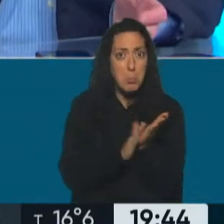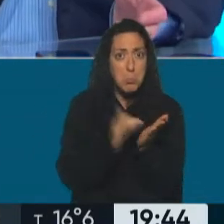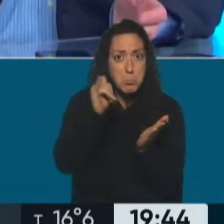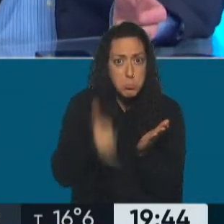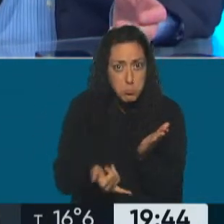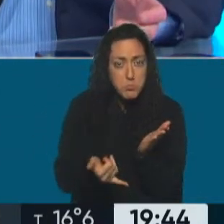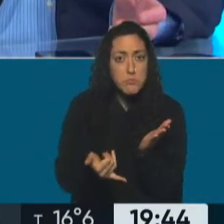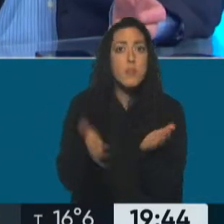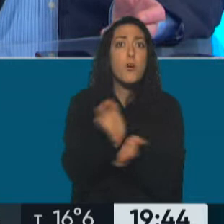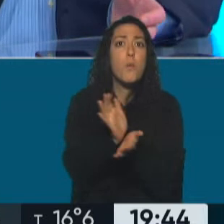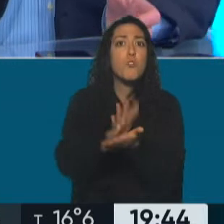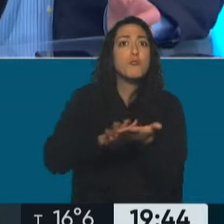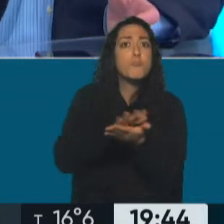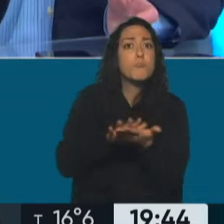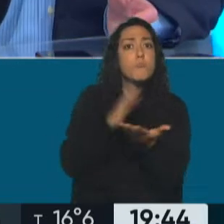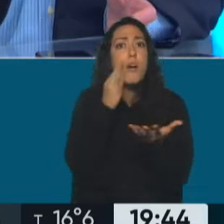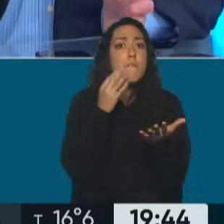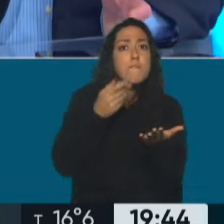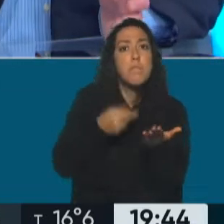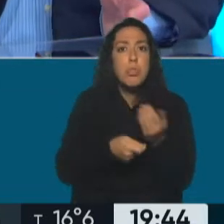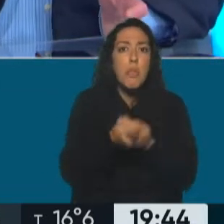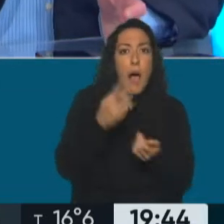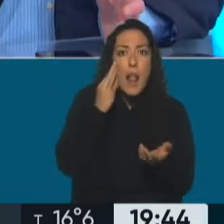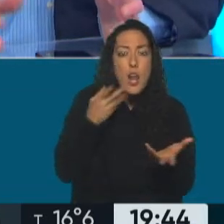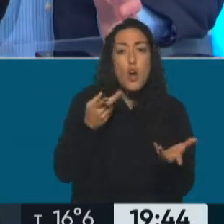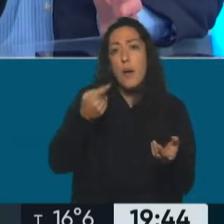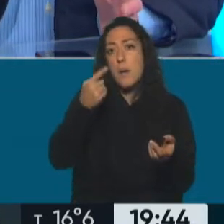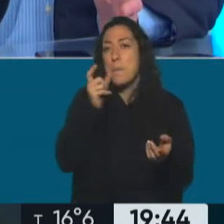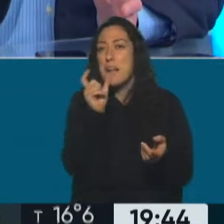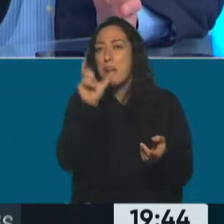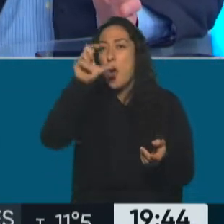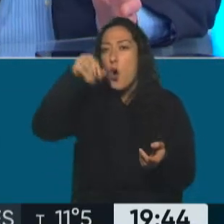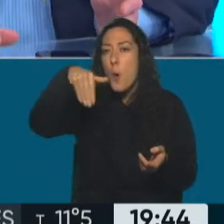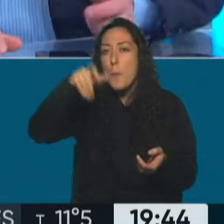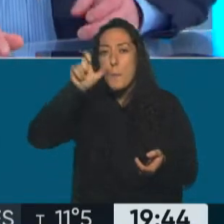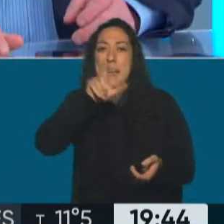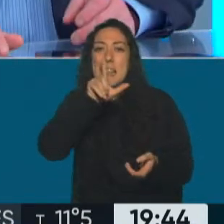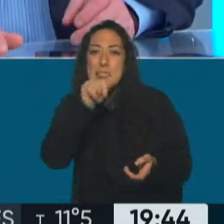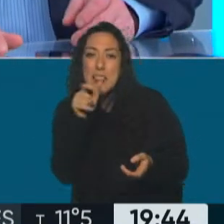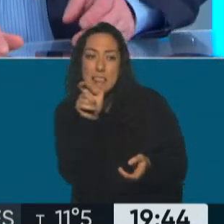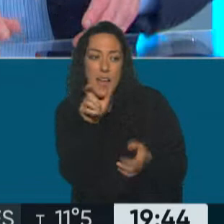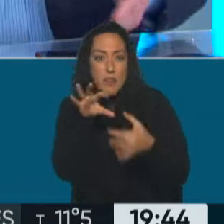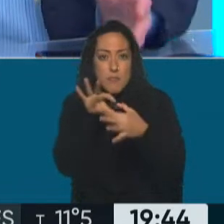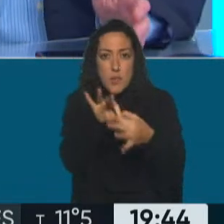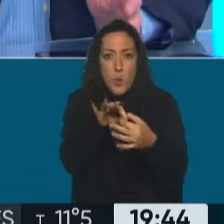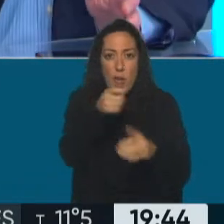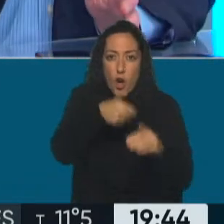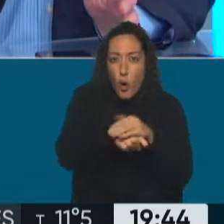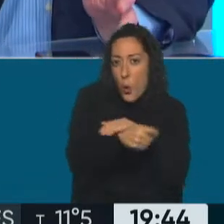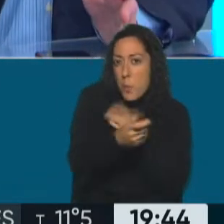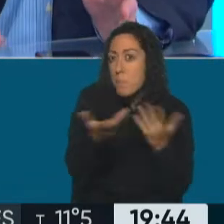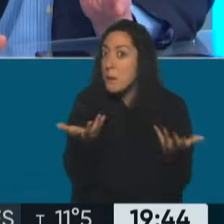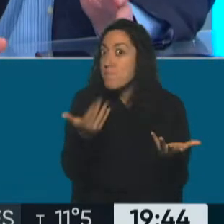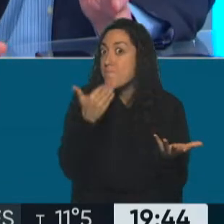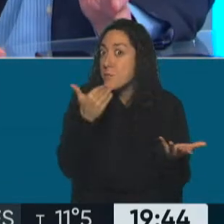remontando un barrilete o efectivamente la palabra cometa refería a algo vinculado con coimas porque más allá de